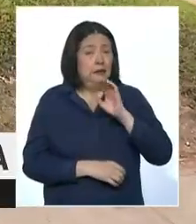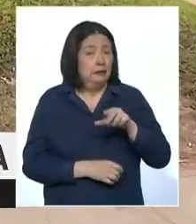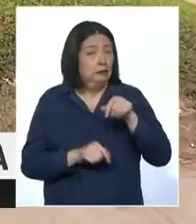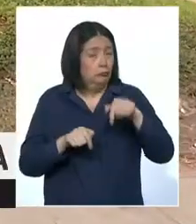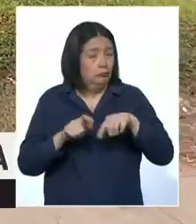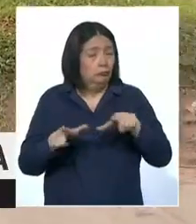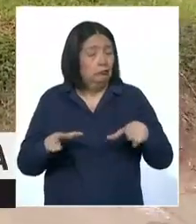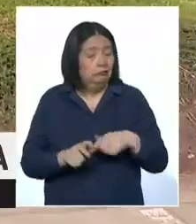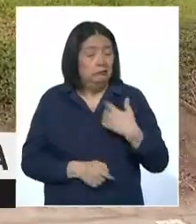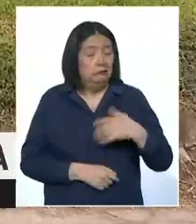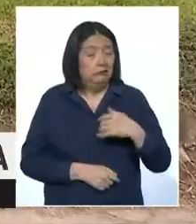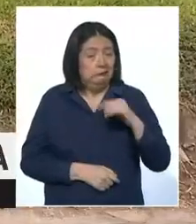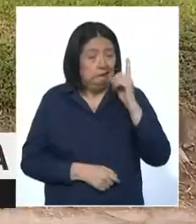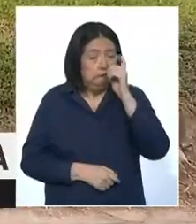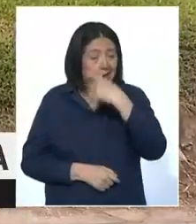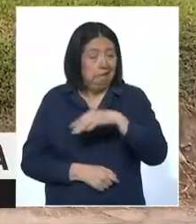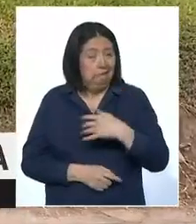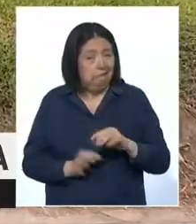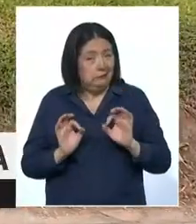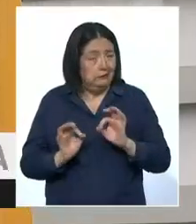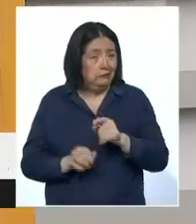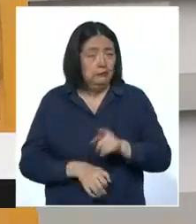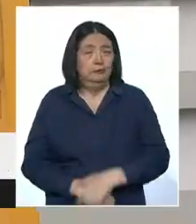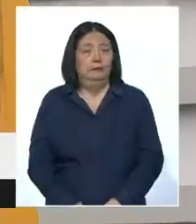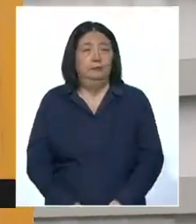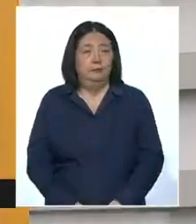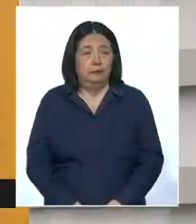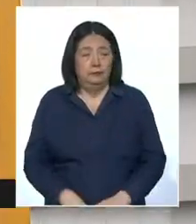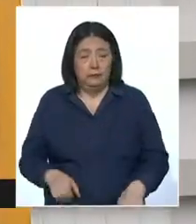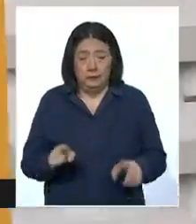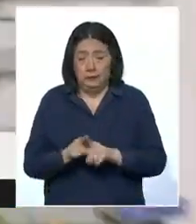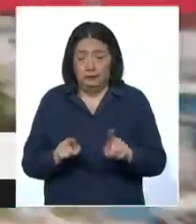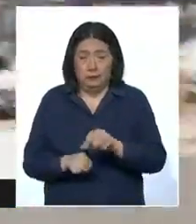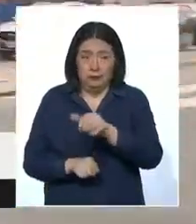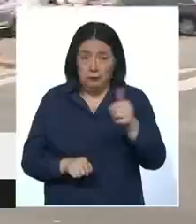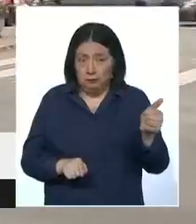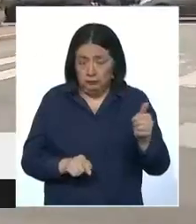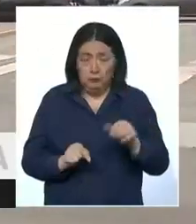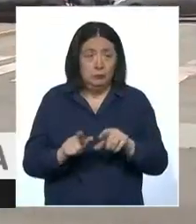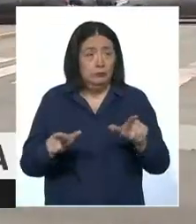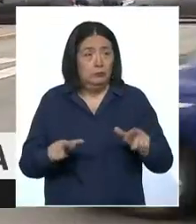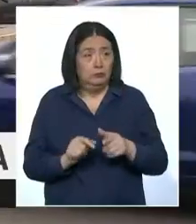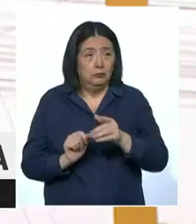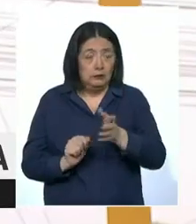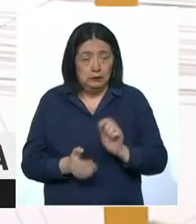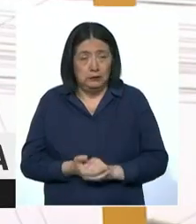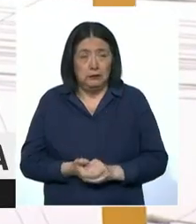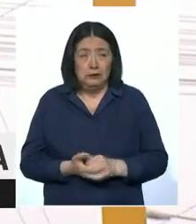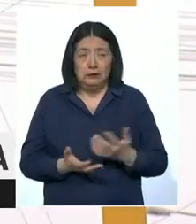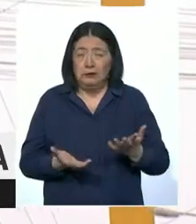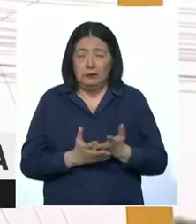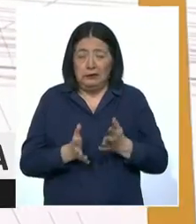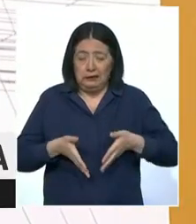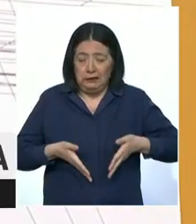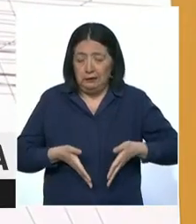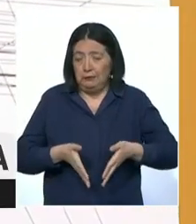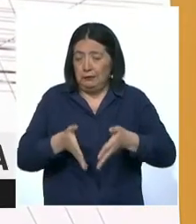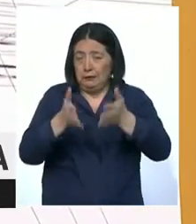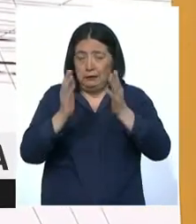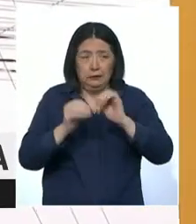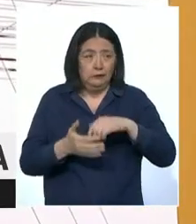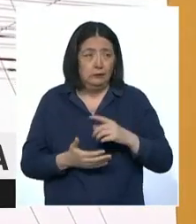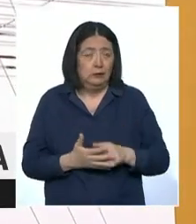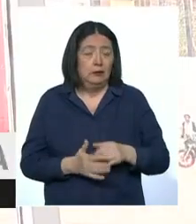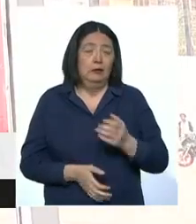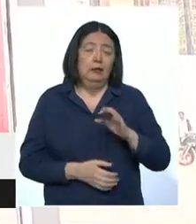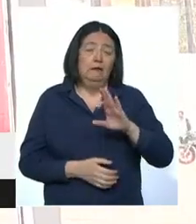puntos más críticos del distrito. Aunque también hay otros lugares, principalmente vías metropolitanas. Fosse